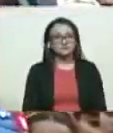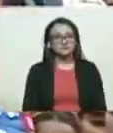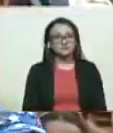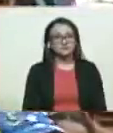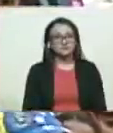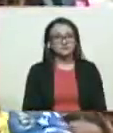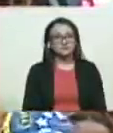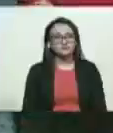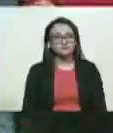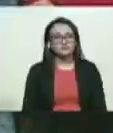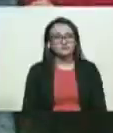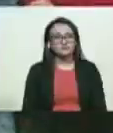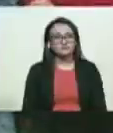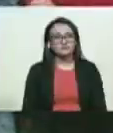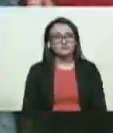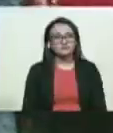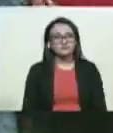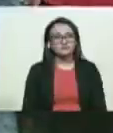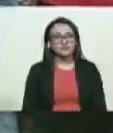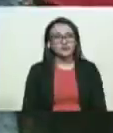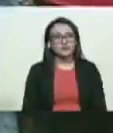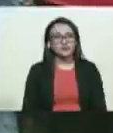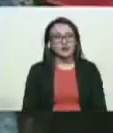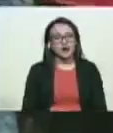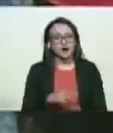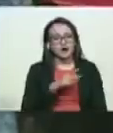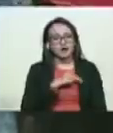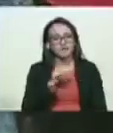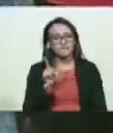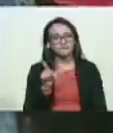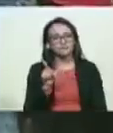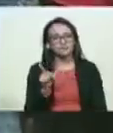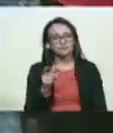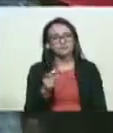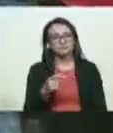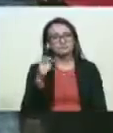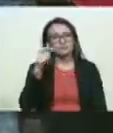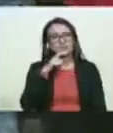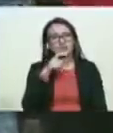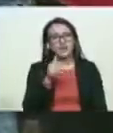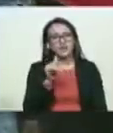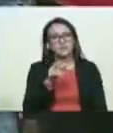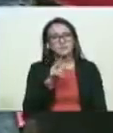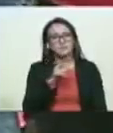saquen el carné del peso de los que se lo sacaron por favor